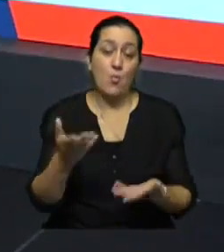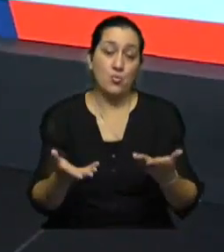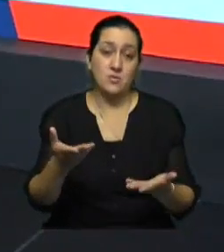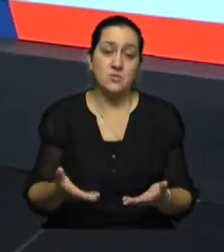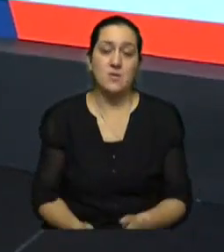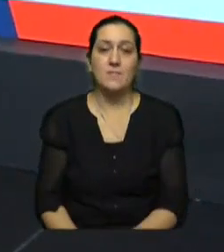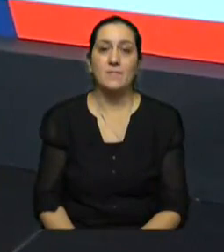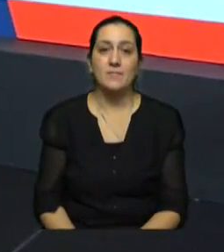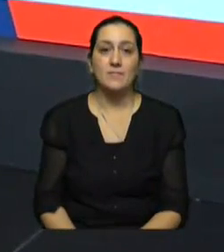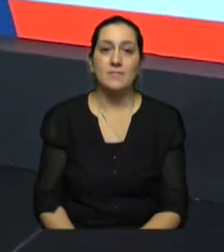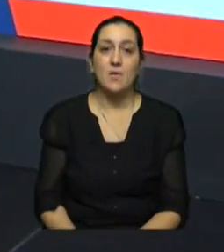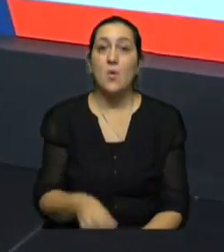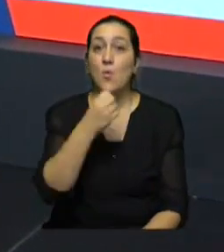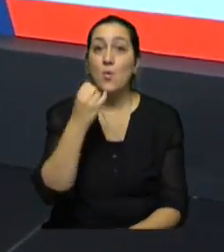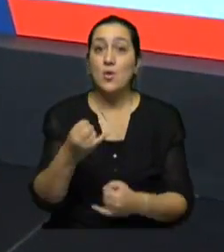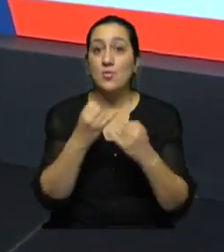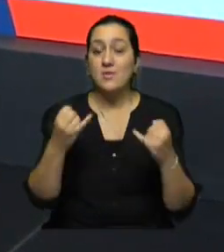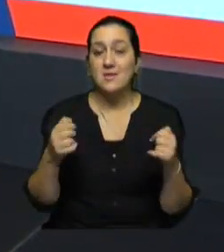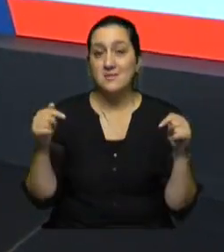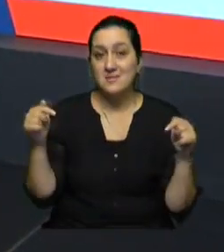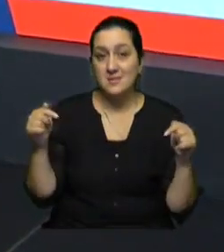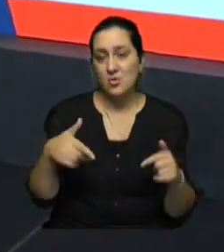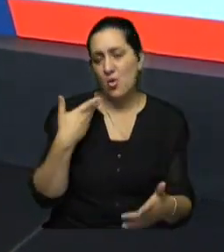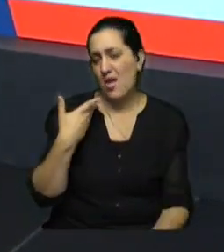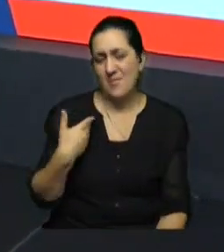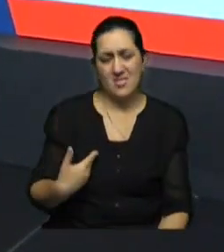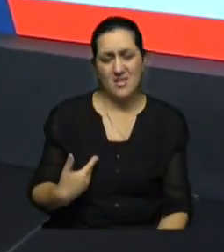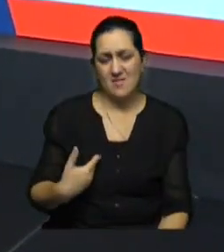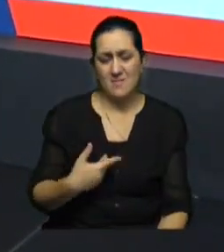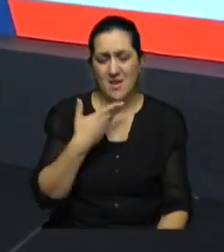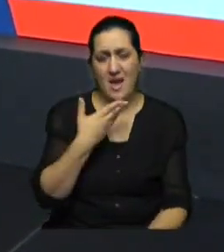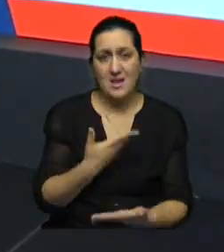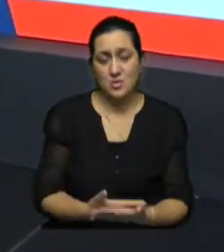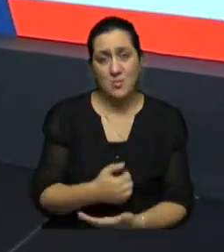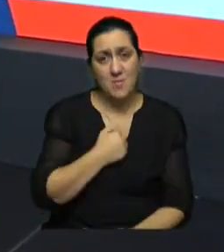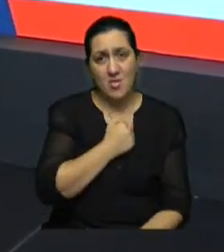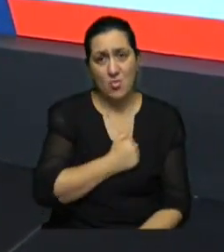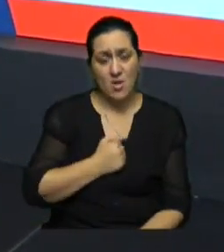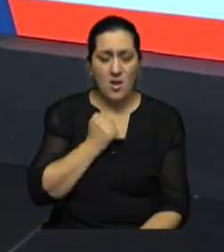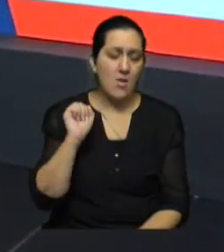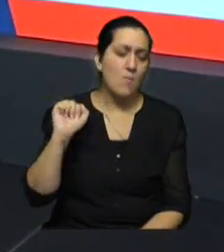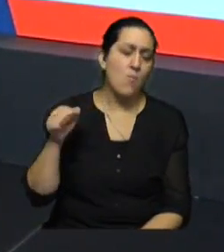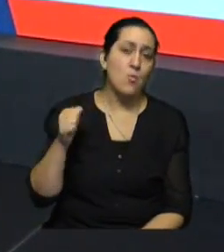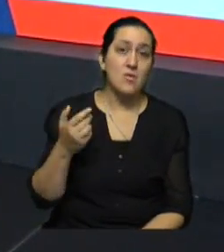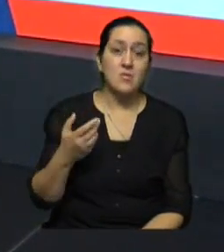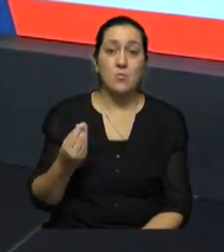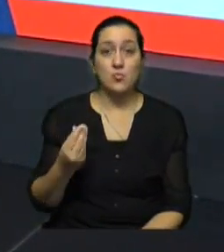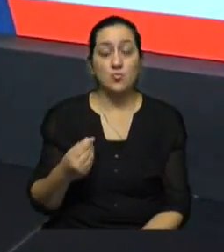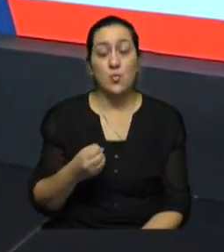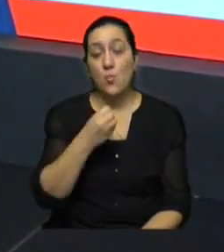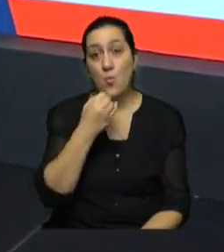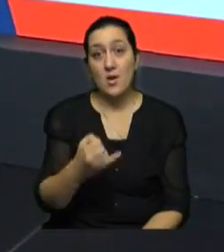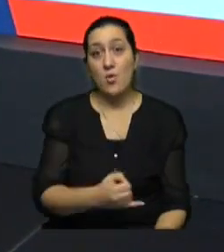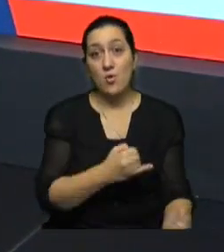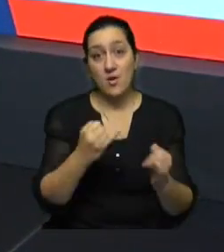Conferencia de prensa fue. Buenos días, estimados. Esto tan lamentable me asombra y me duele la impunidad de muchos. Buena jornada,